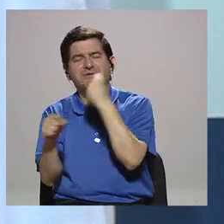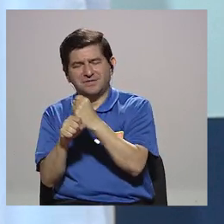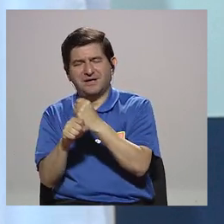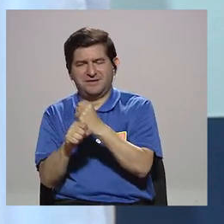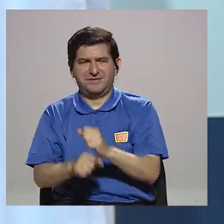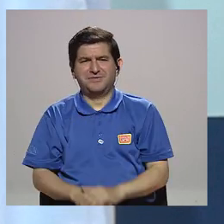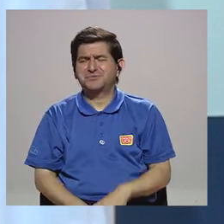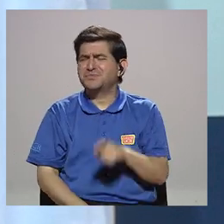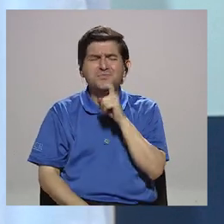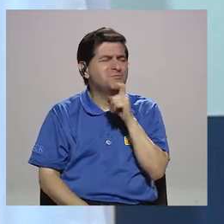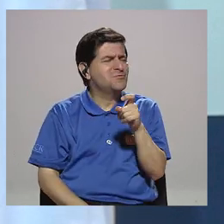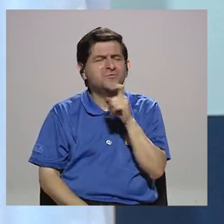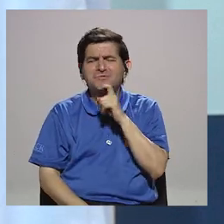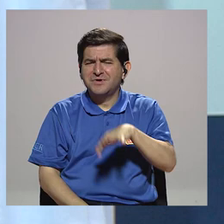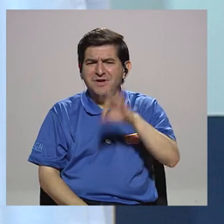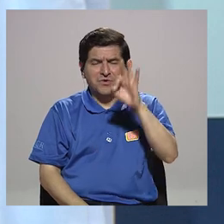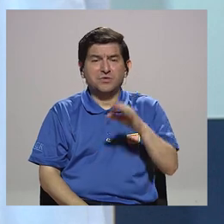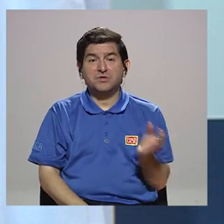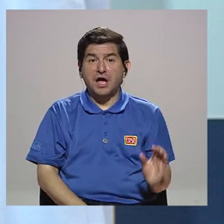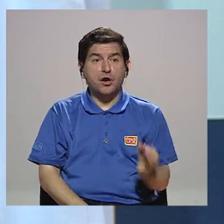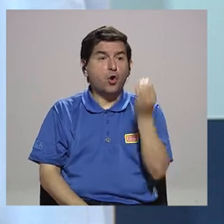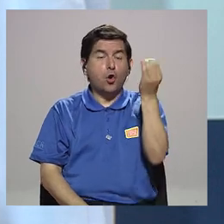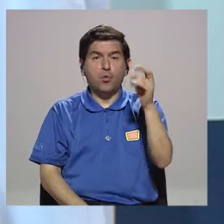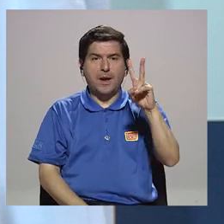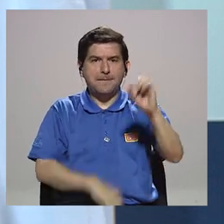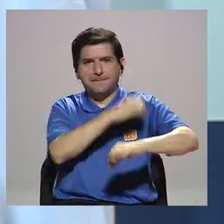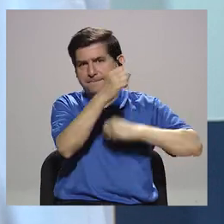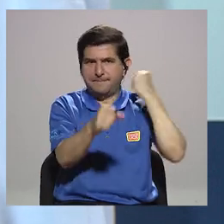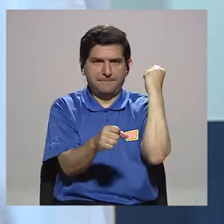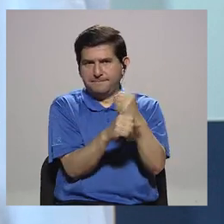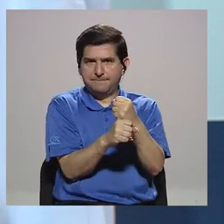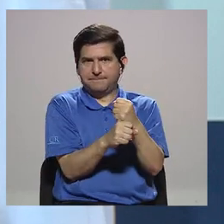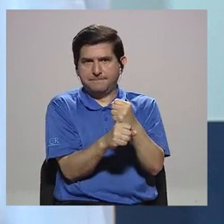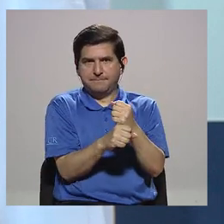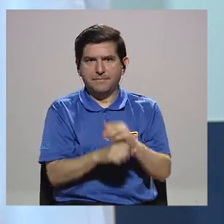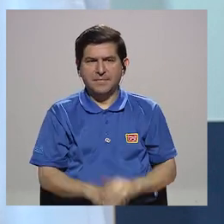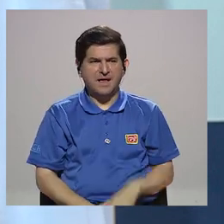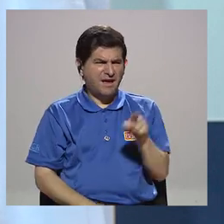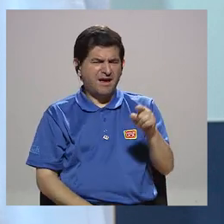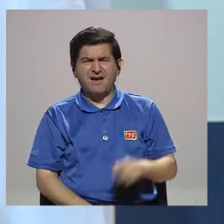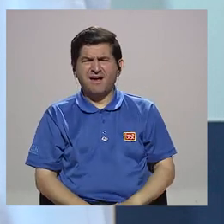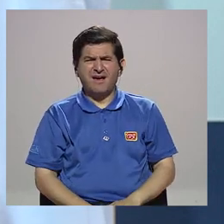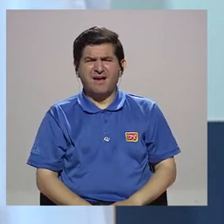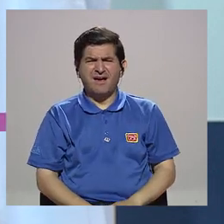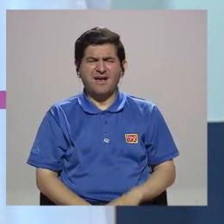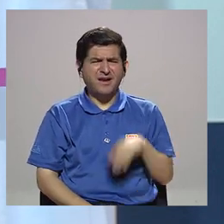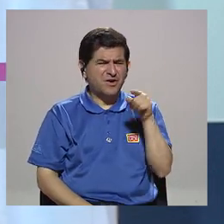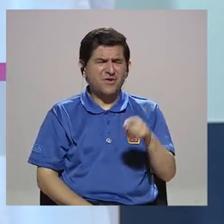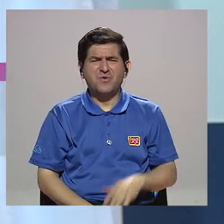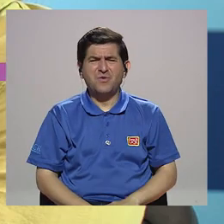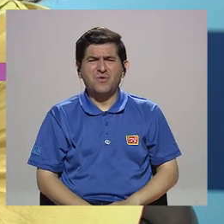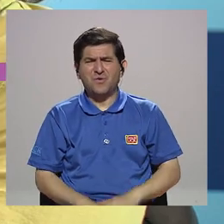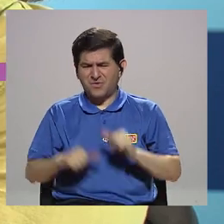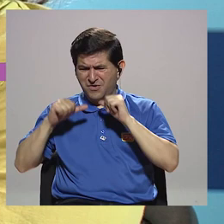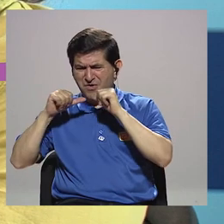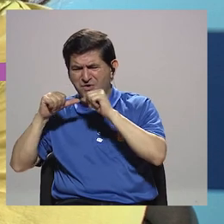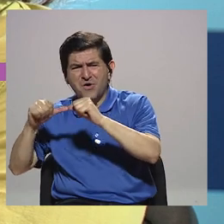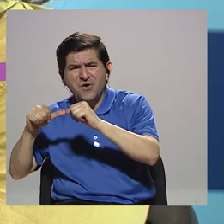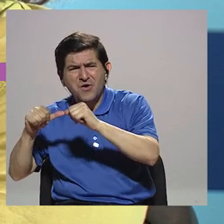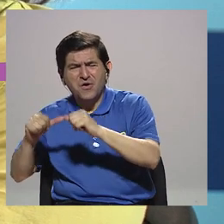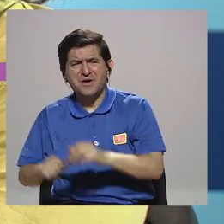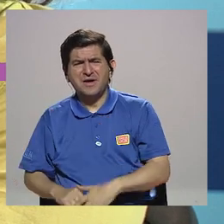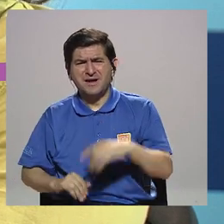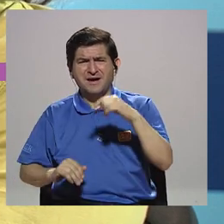edad. Es muy difícil encontrar a un muchacho de 20 años con gastritis crónica atrófica.